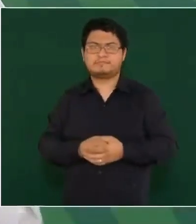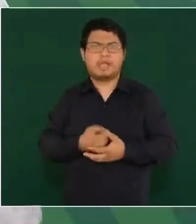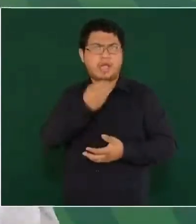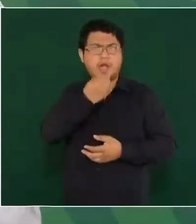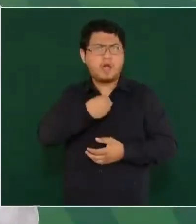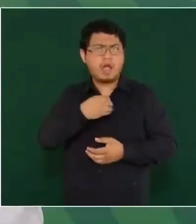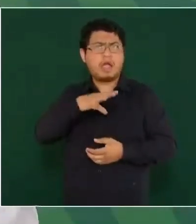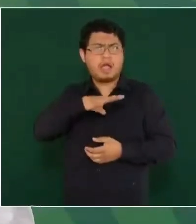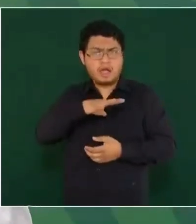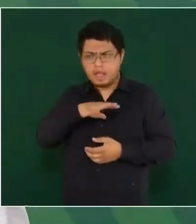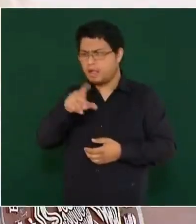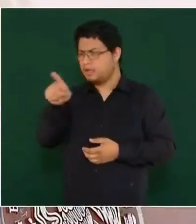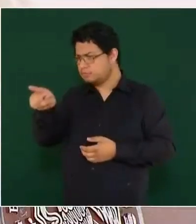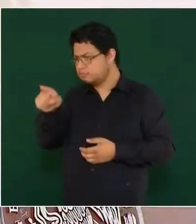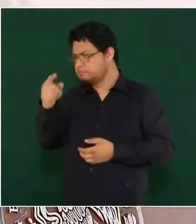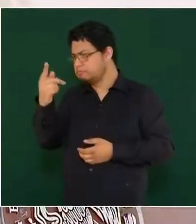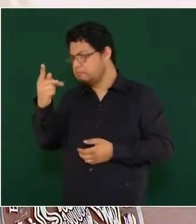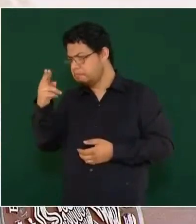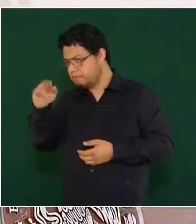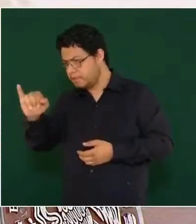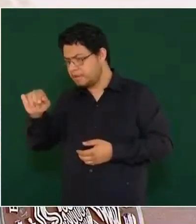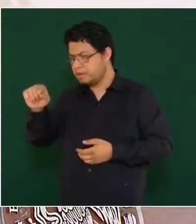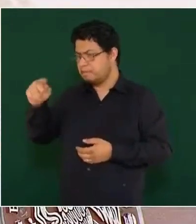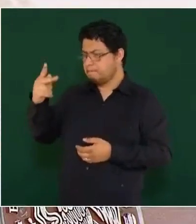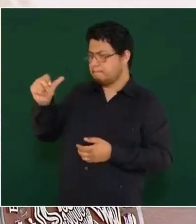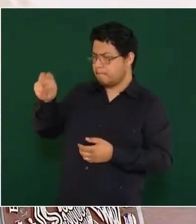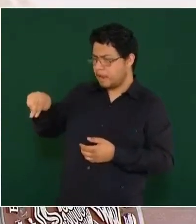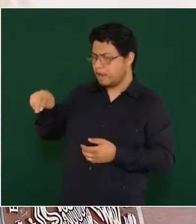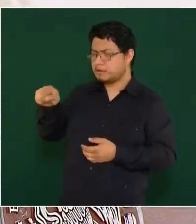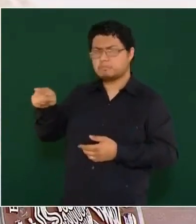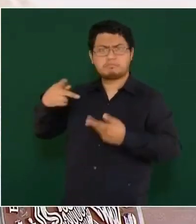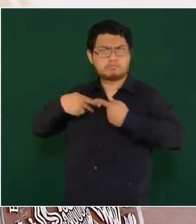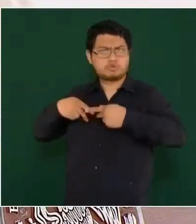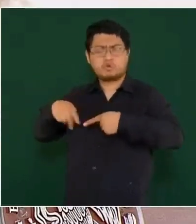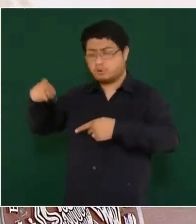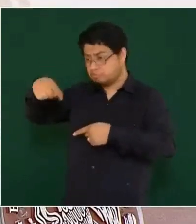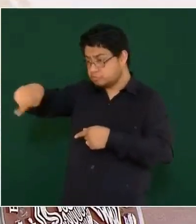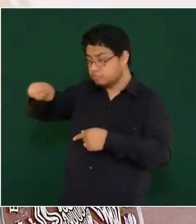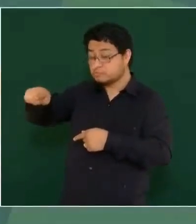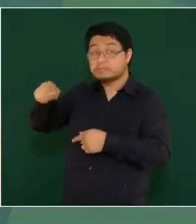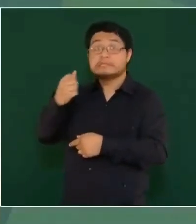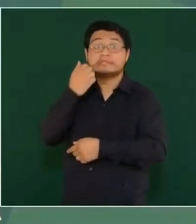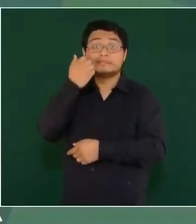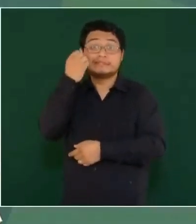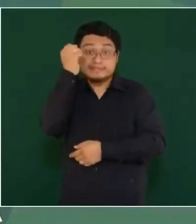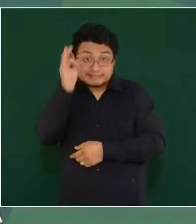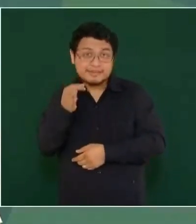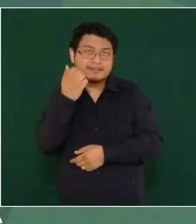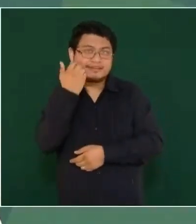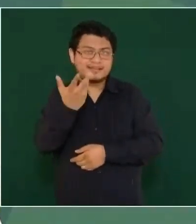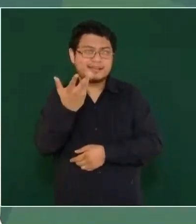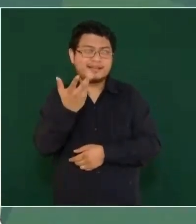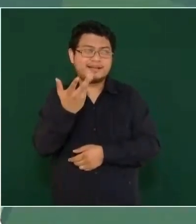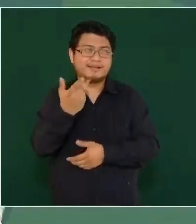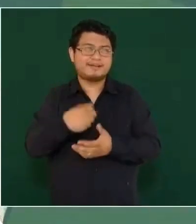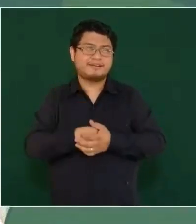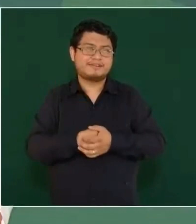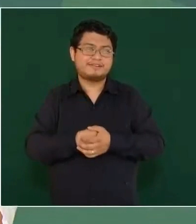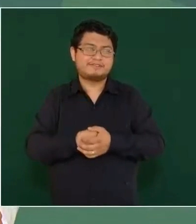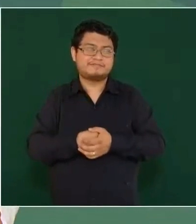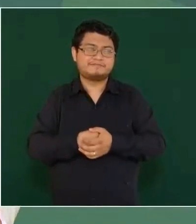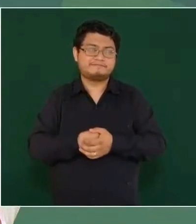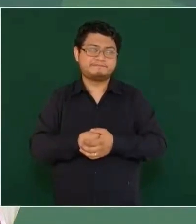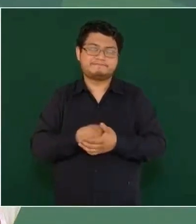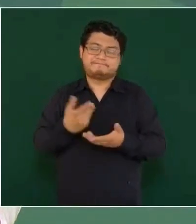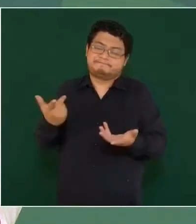del Pri hay militantes del pan y sobre todo ciudadanos que sí quieren como Este es